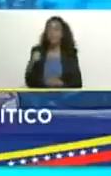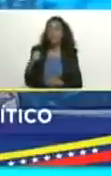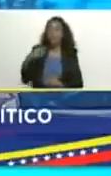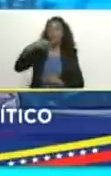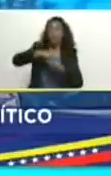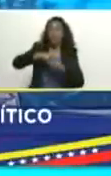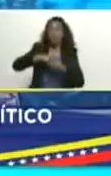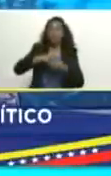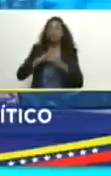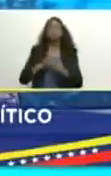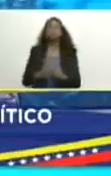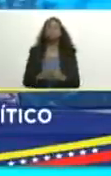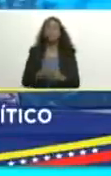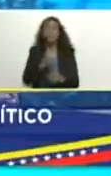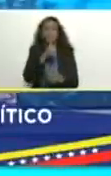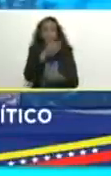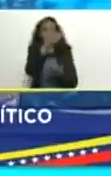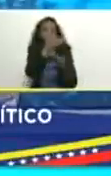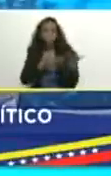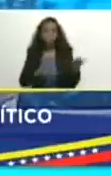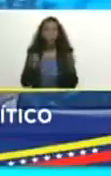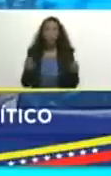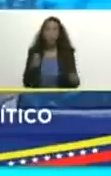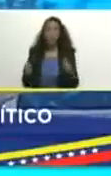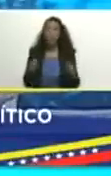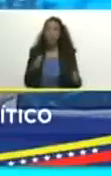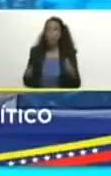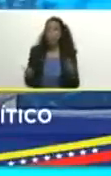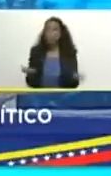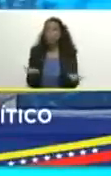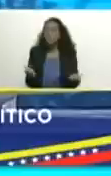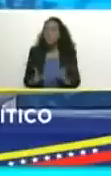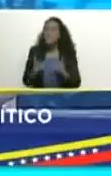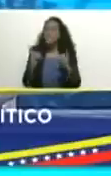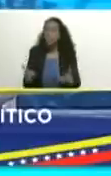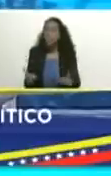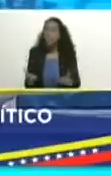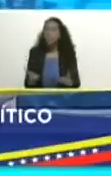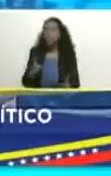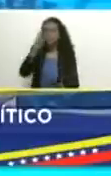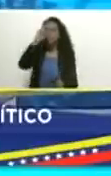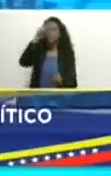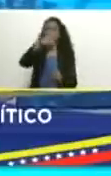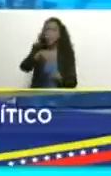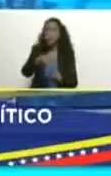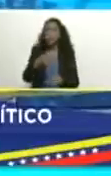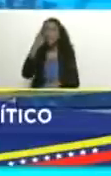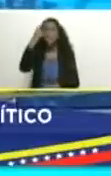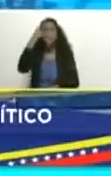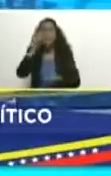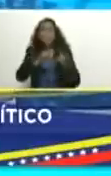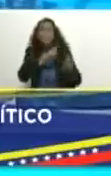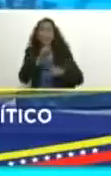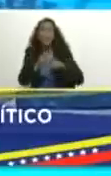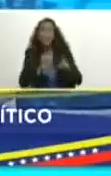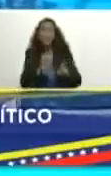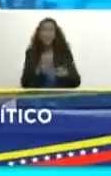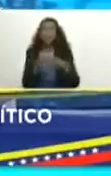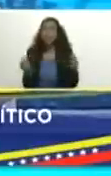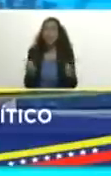nuestro país, le informe cómo va, cuáles son las metas, cuáles son las preguntas de ese